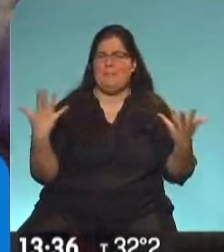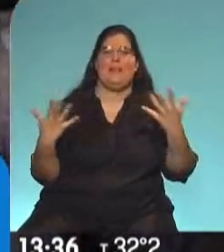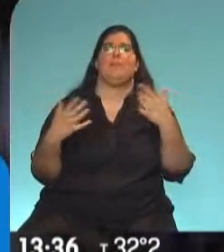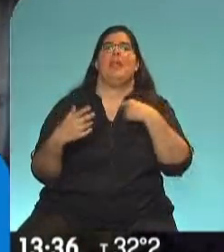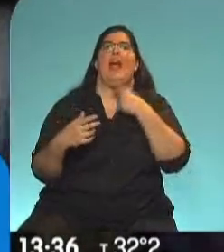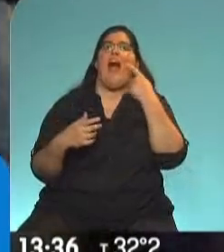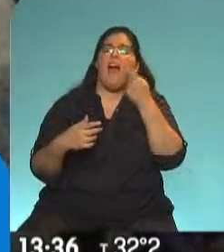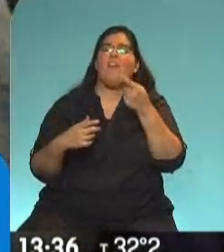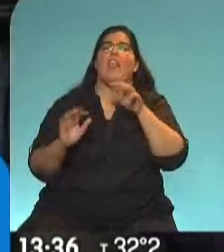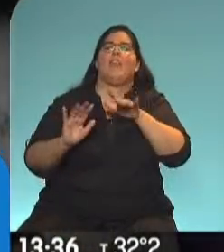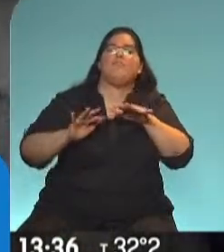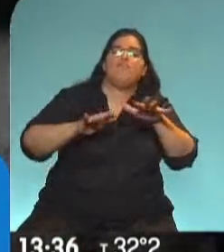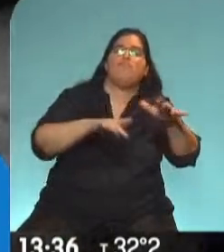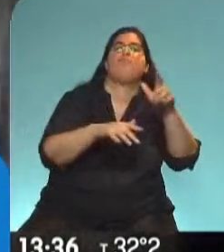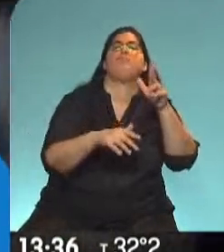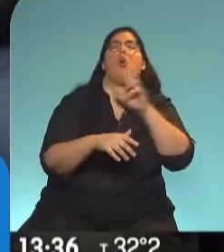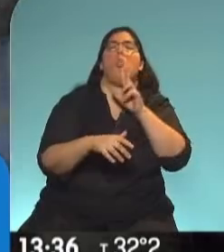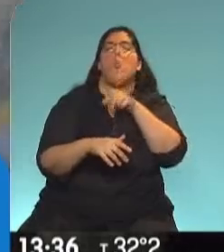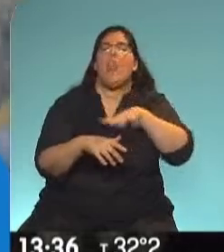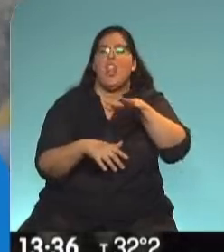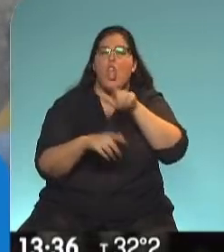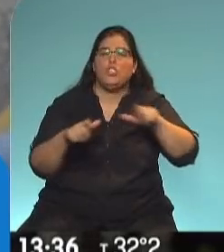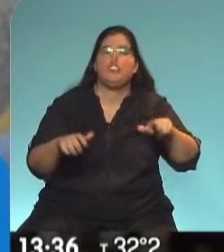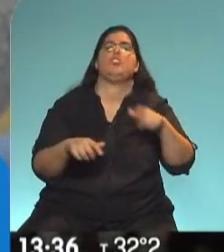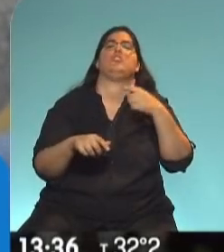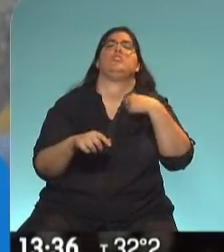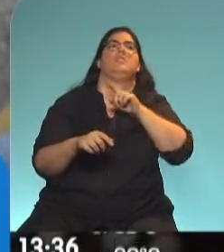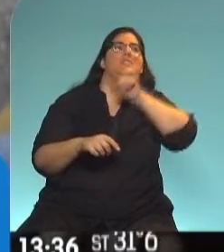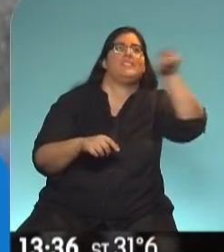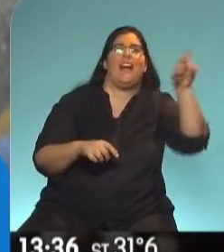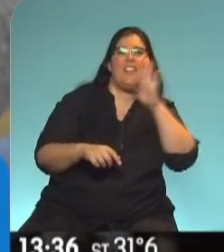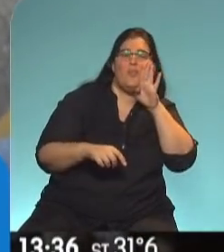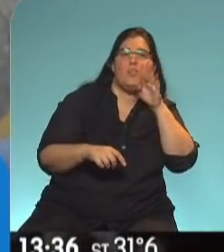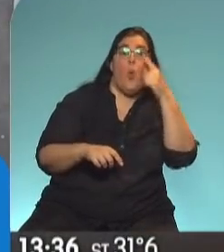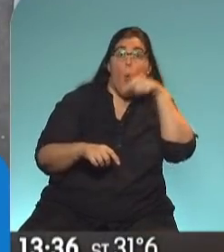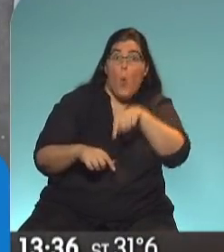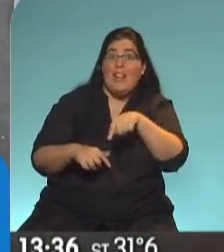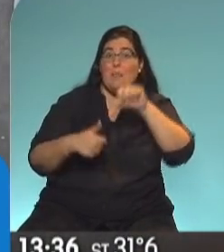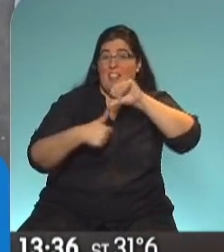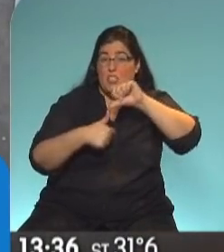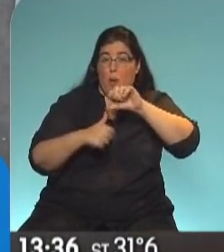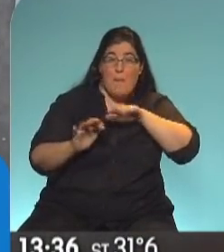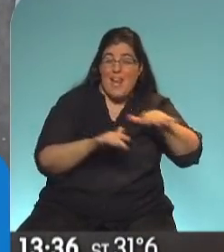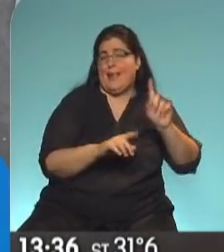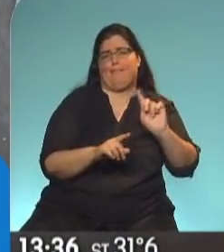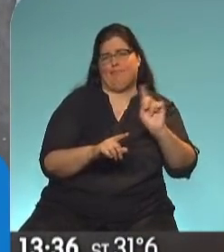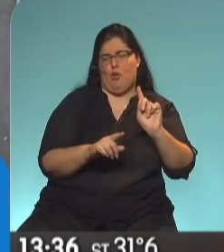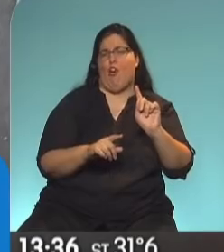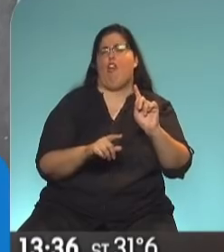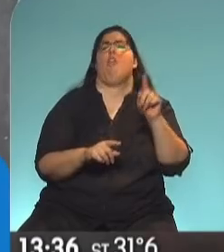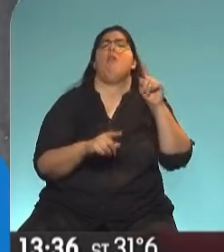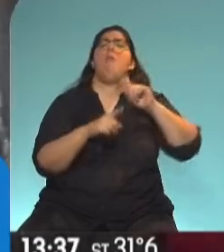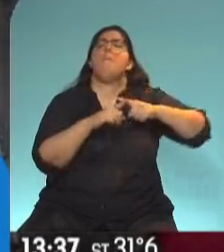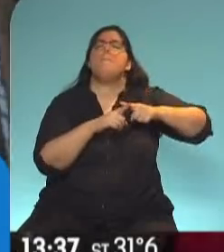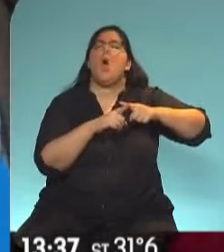la caravana de hondureños hacia Estados Unidos no será la última desde Centroamérica y que la política